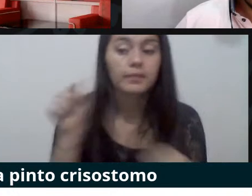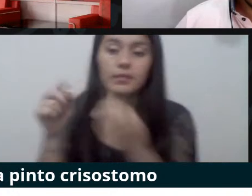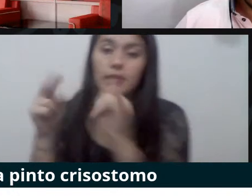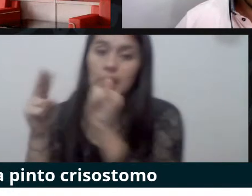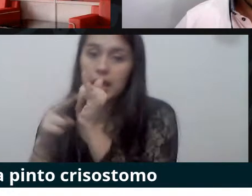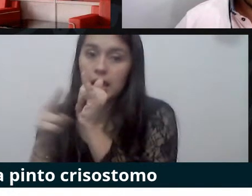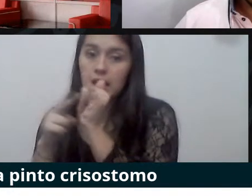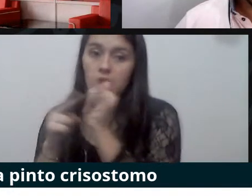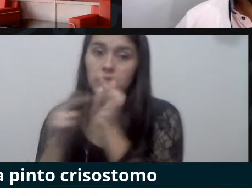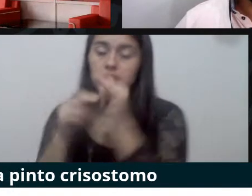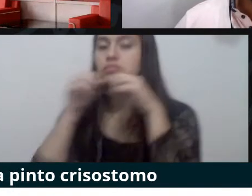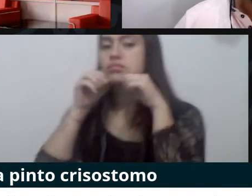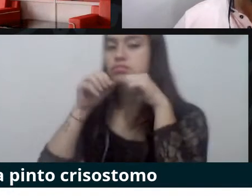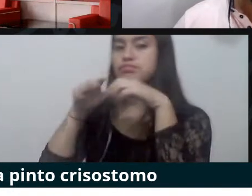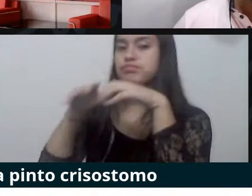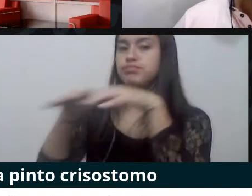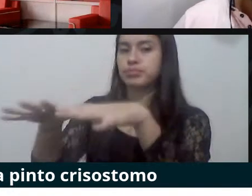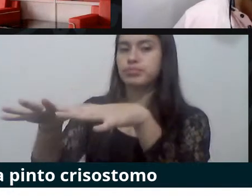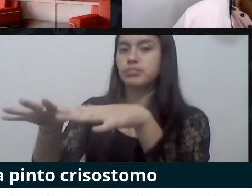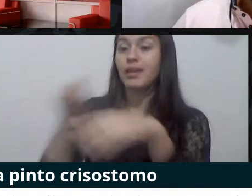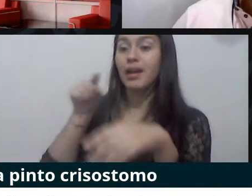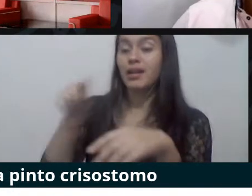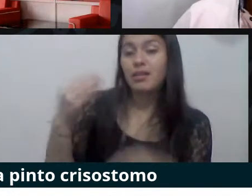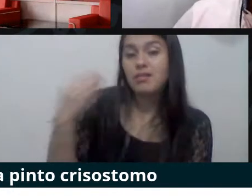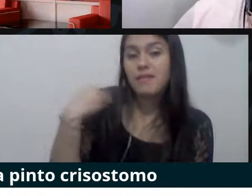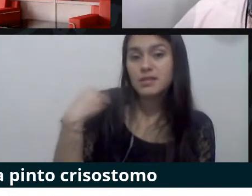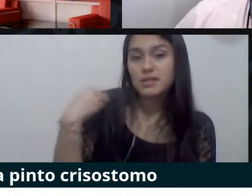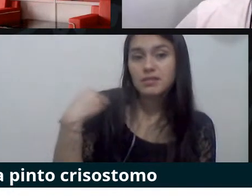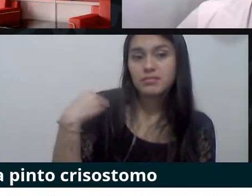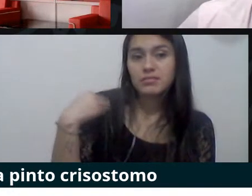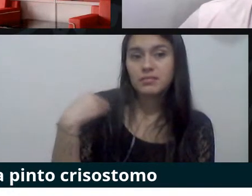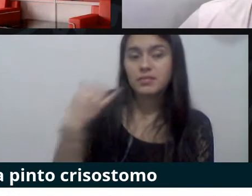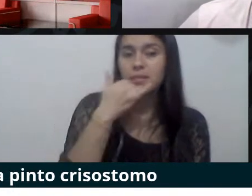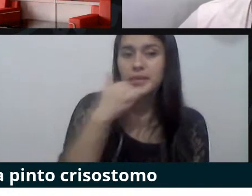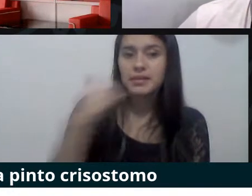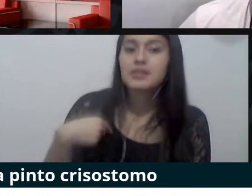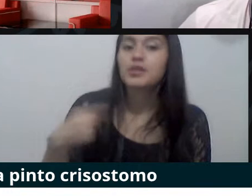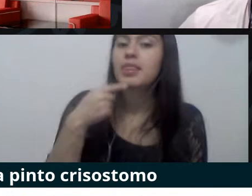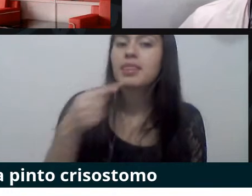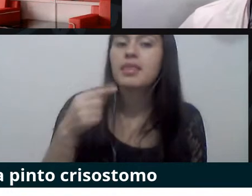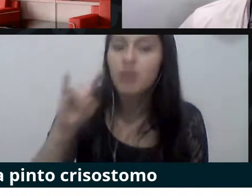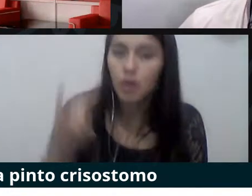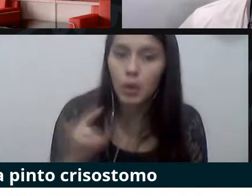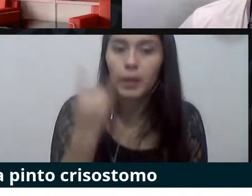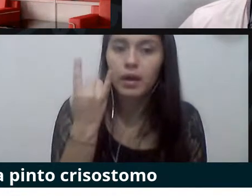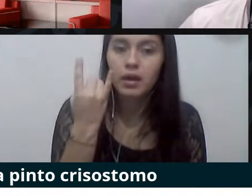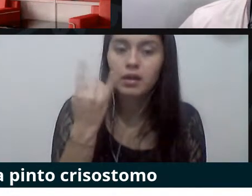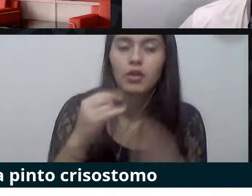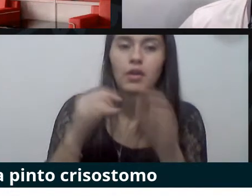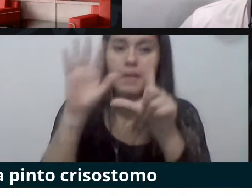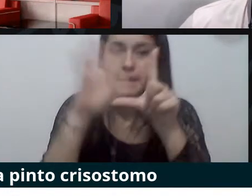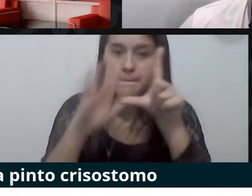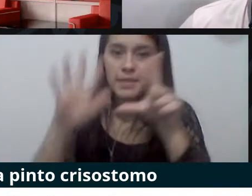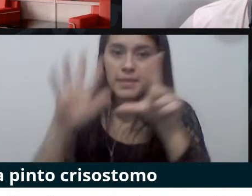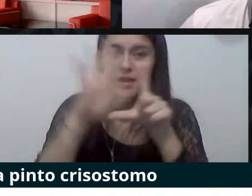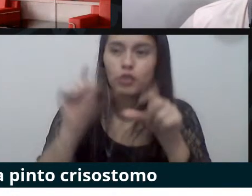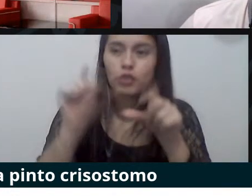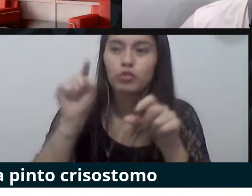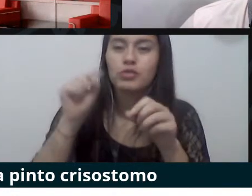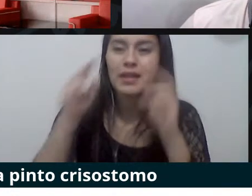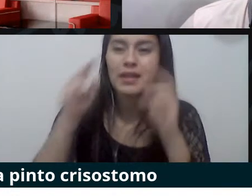un retraso de 10 segundos. Entonces, lo que yo les estoy hablando en este momento, ustedes en el video lo van a ver 10 segundos